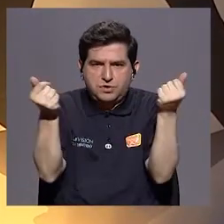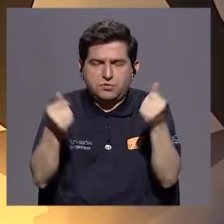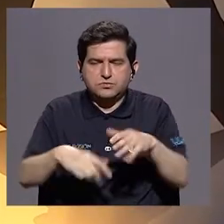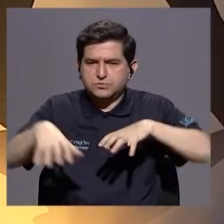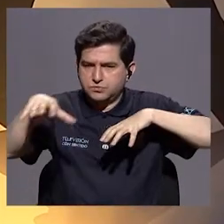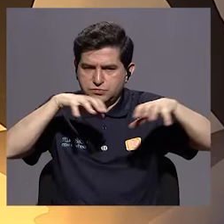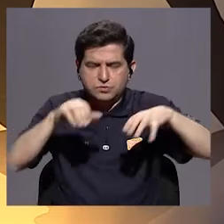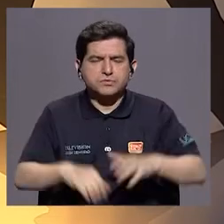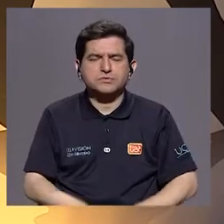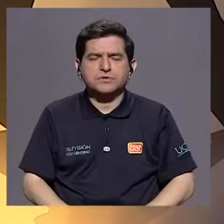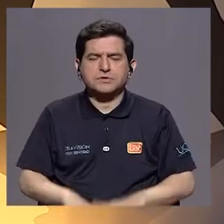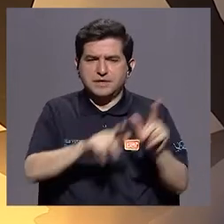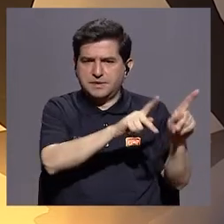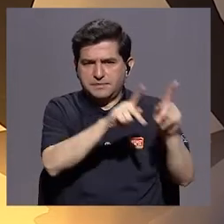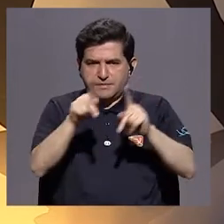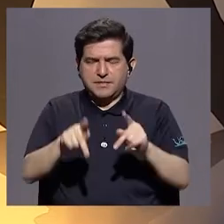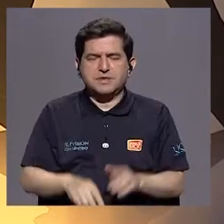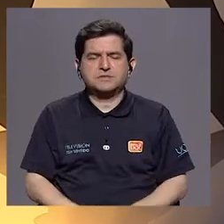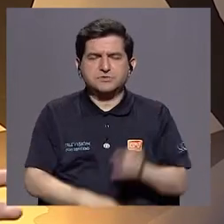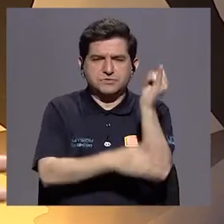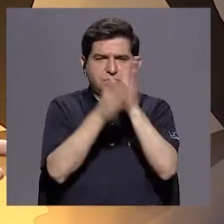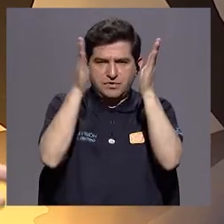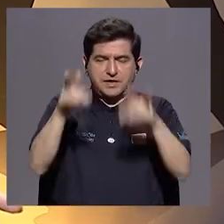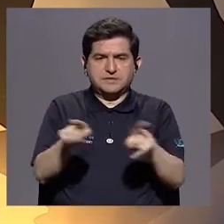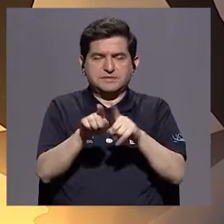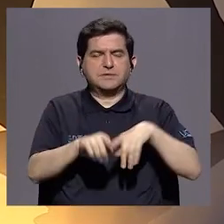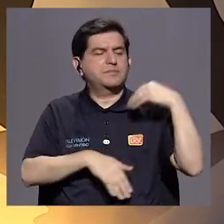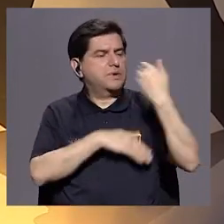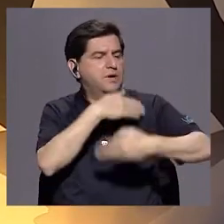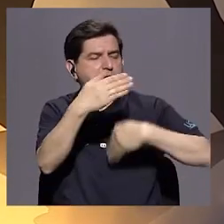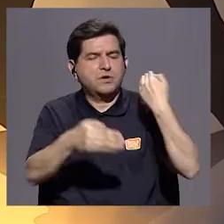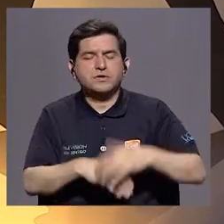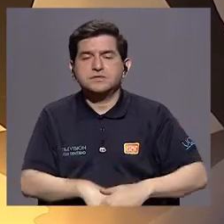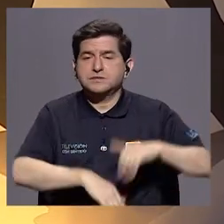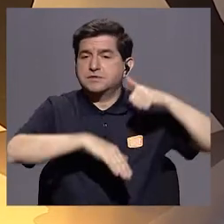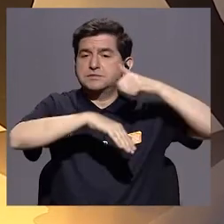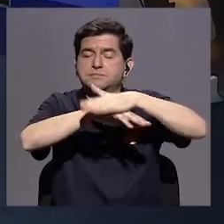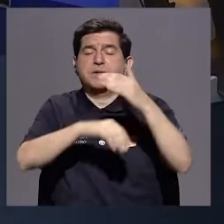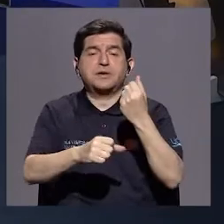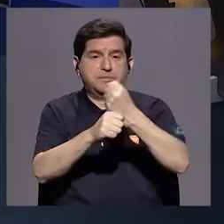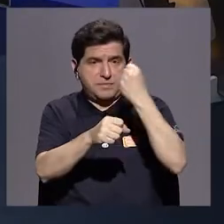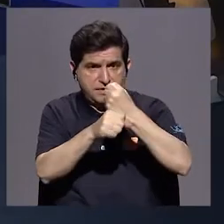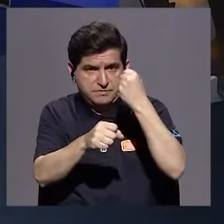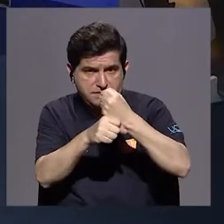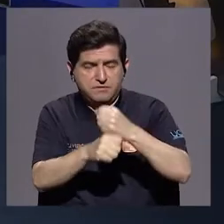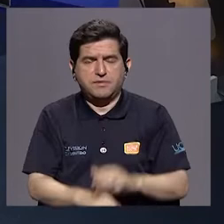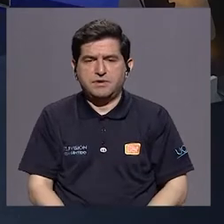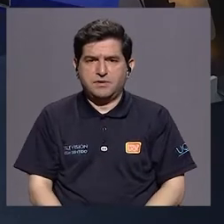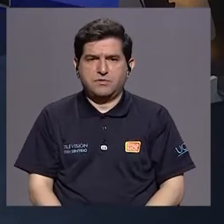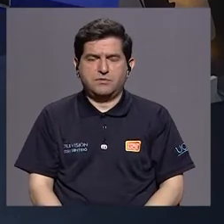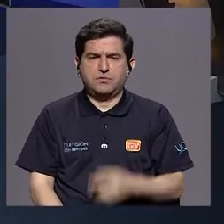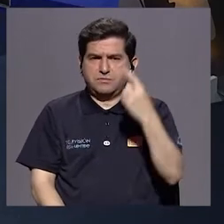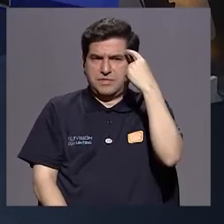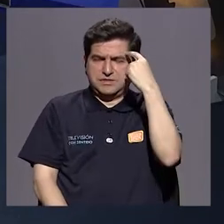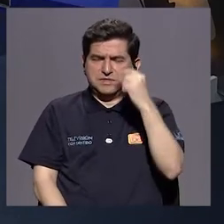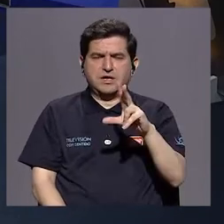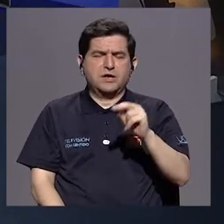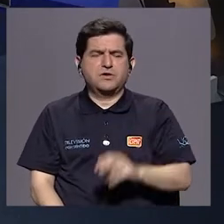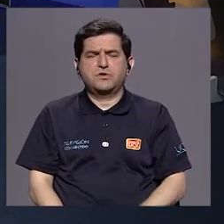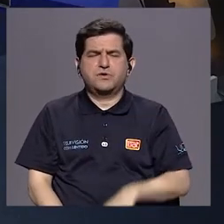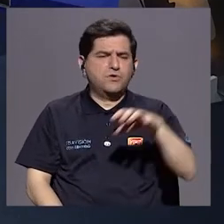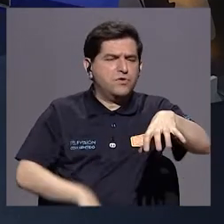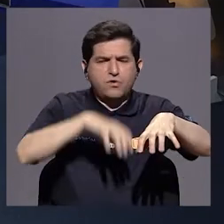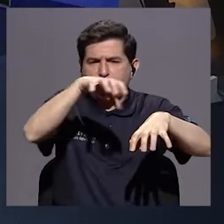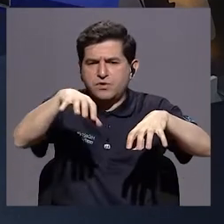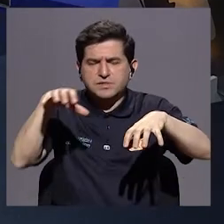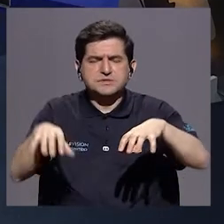movilización de los artistas hay costos logísticos para movilizar las obras así que cuando no son instalaciones de efímeras